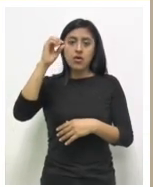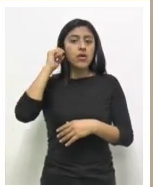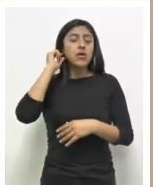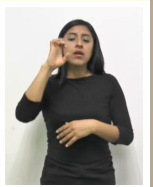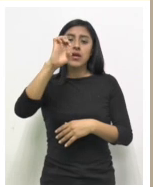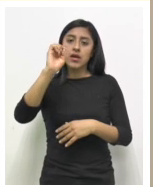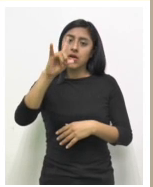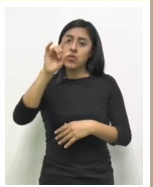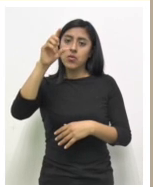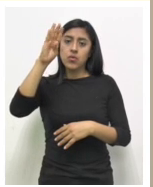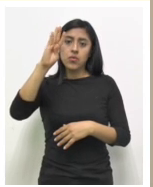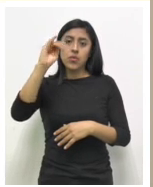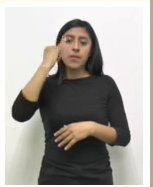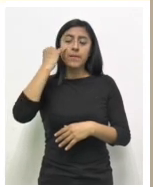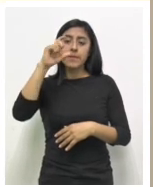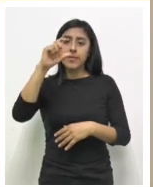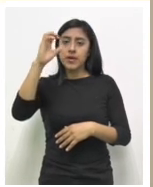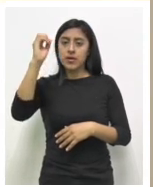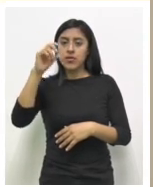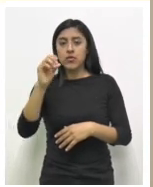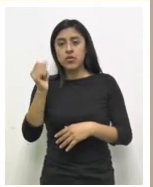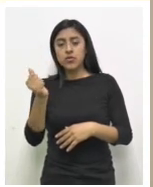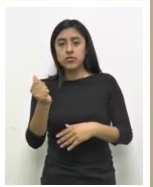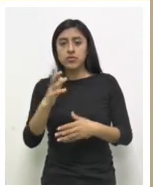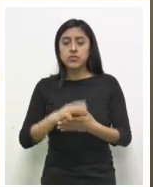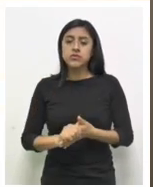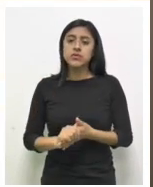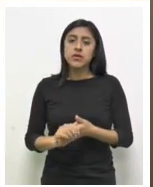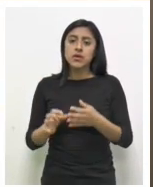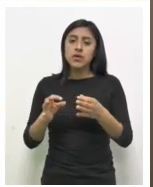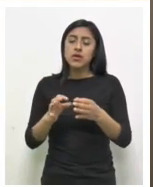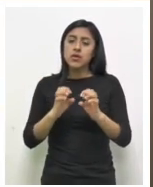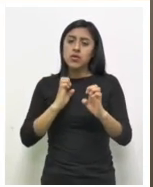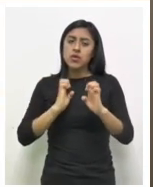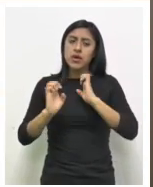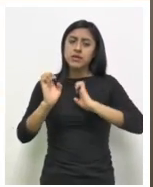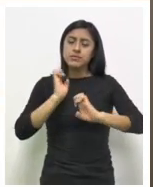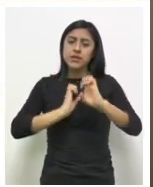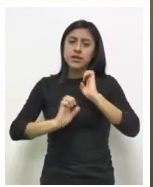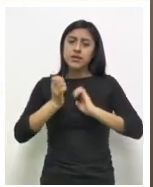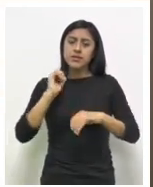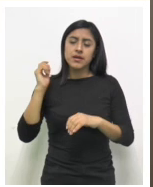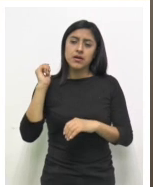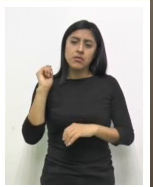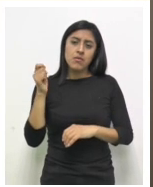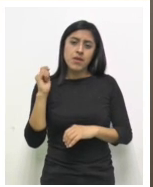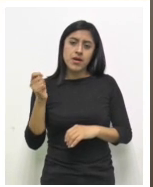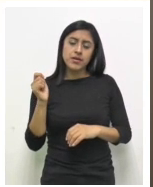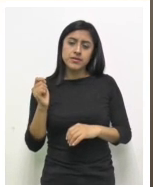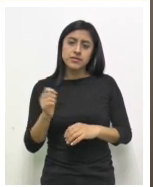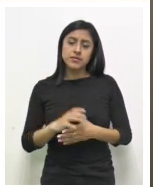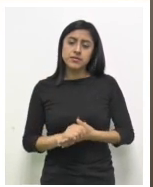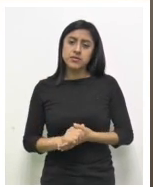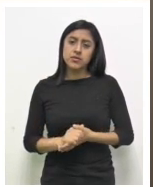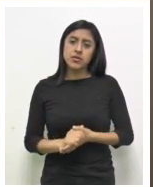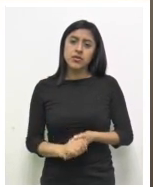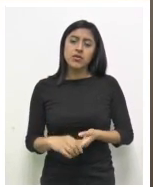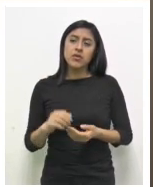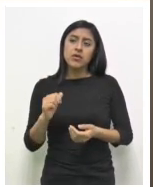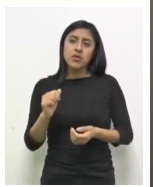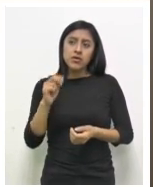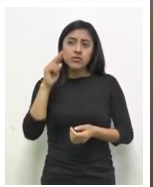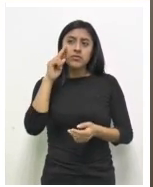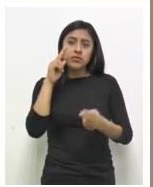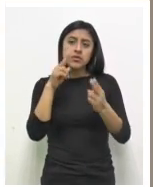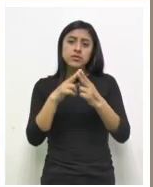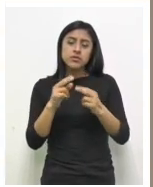empezó también su participación en la política de Guatemala, en la que, haciendo uso de su experiencia como escritor y docente, llegó a ser considerado